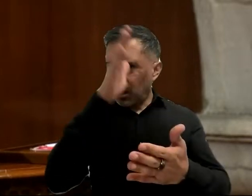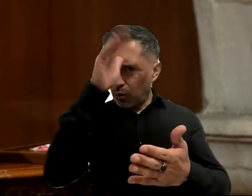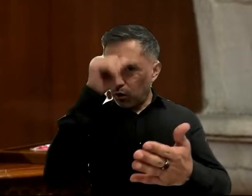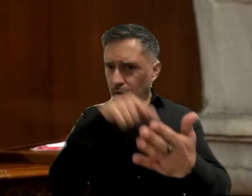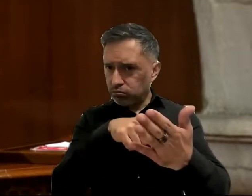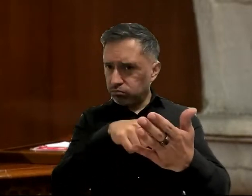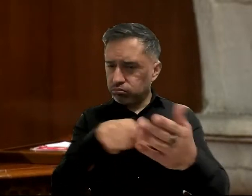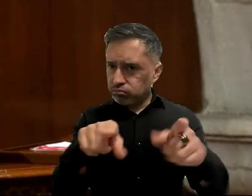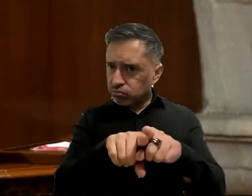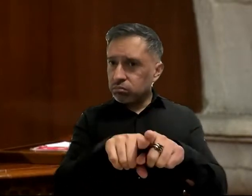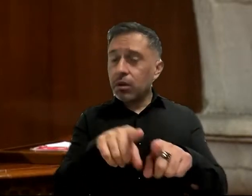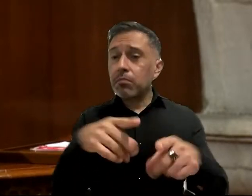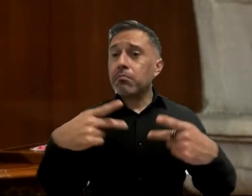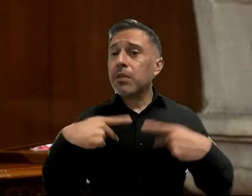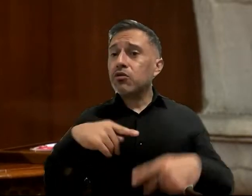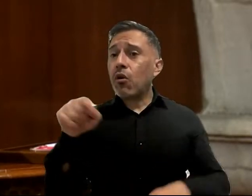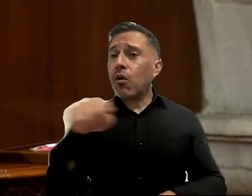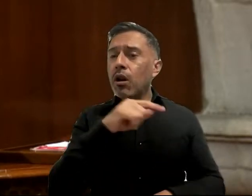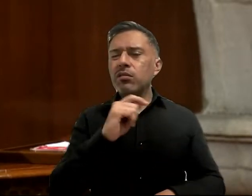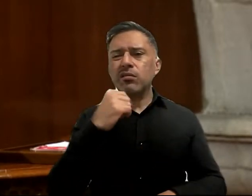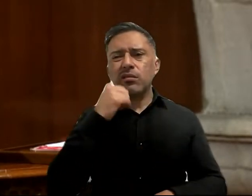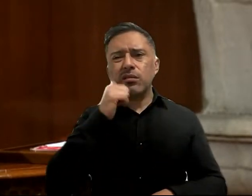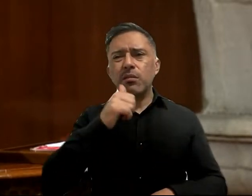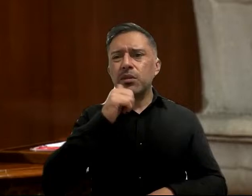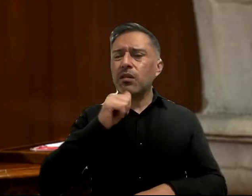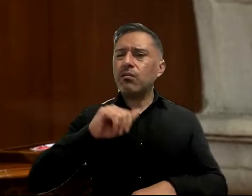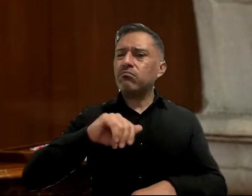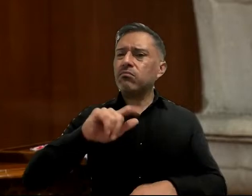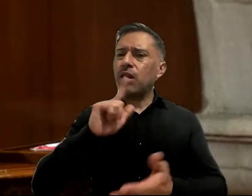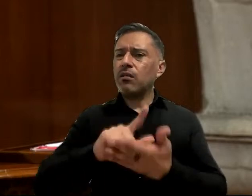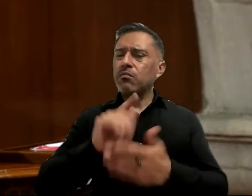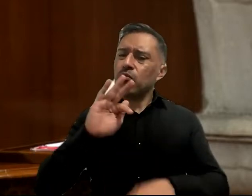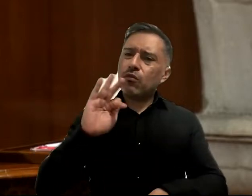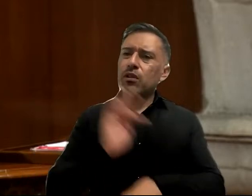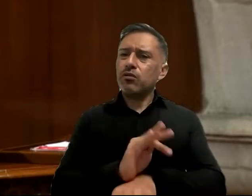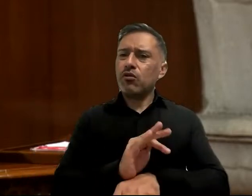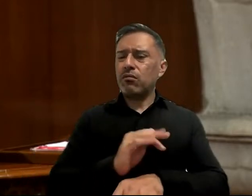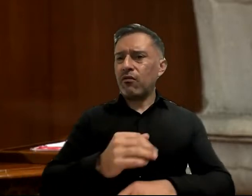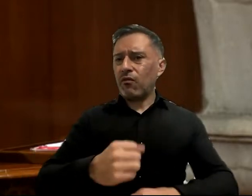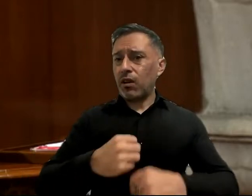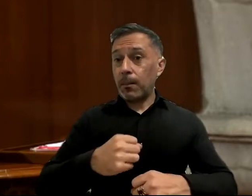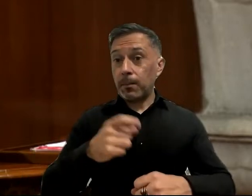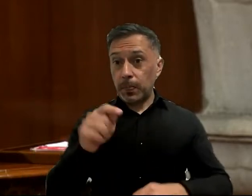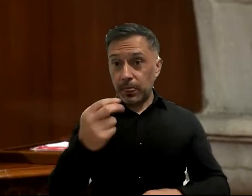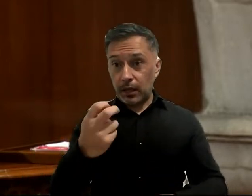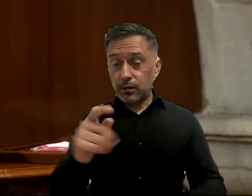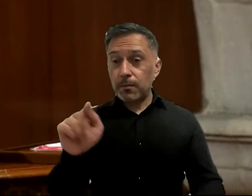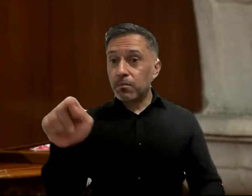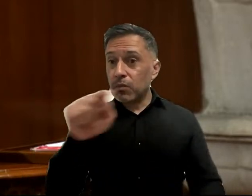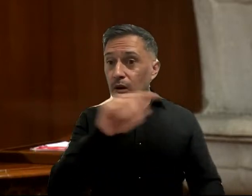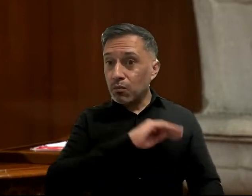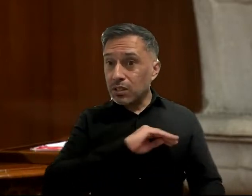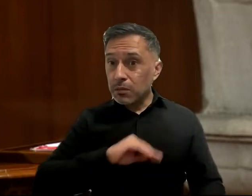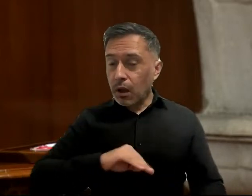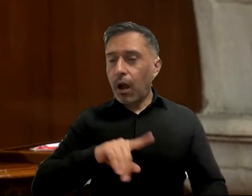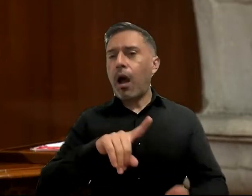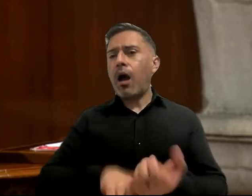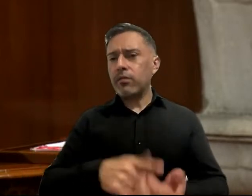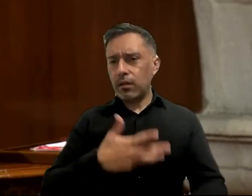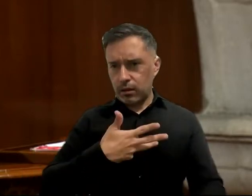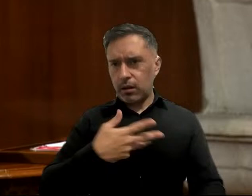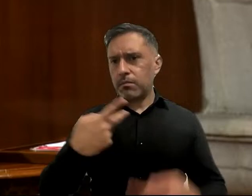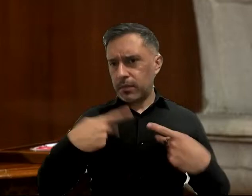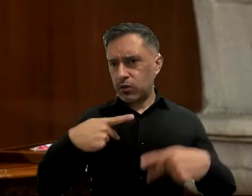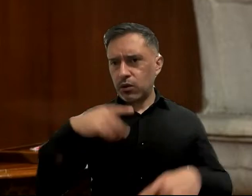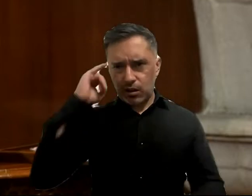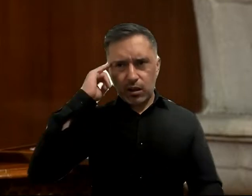personas la protección más amplia. Por ello debe reconocerse que tales municipios cuentan con población indígena. Lo anterior